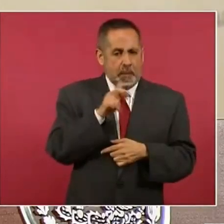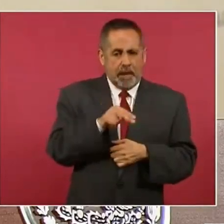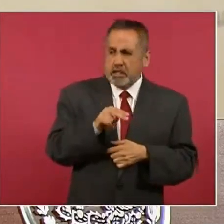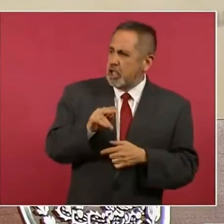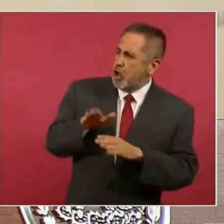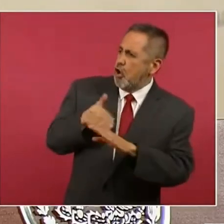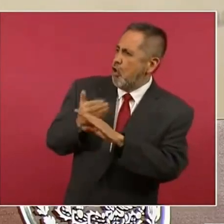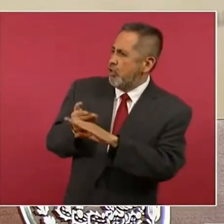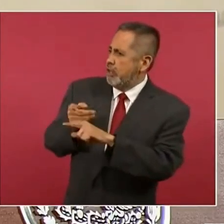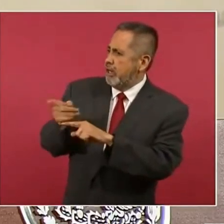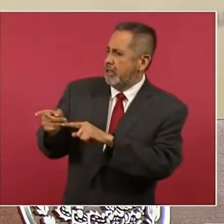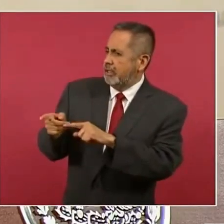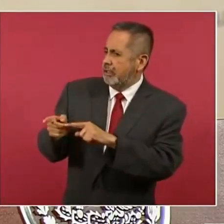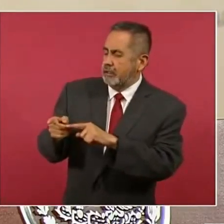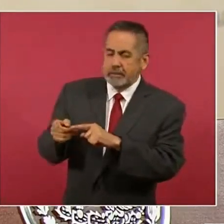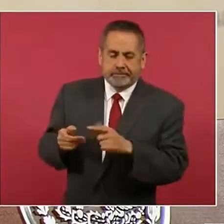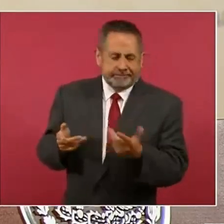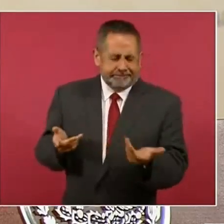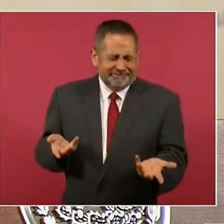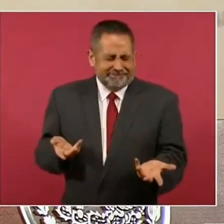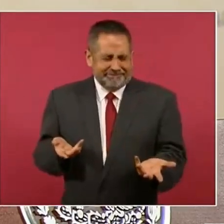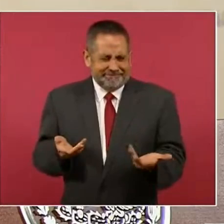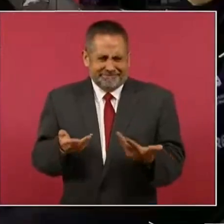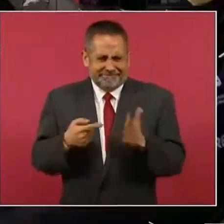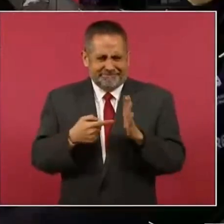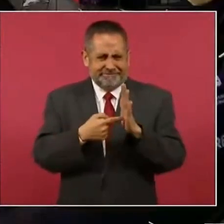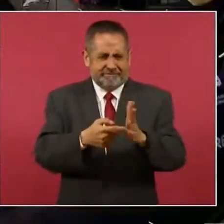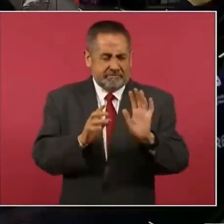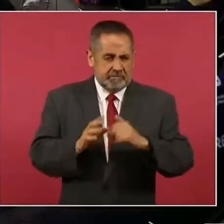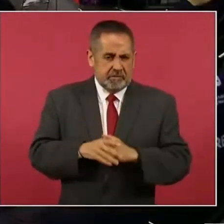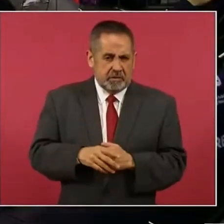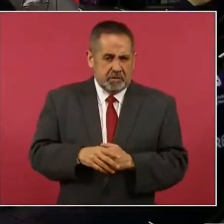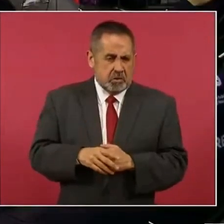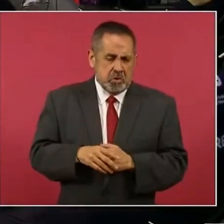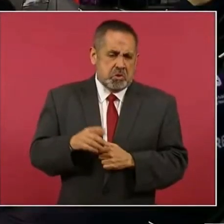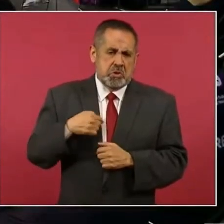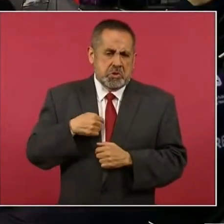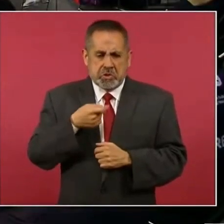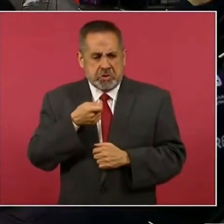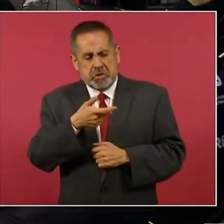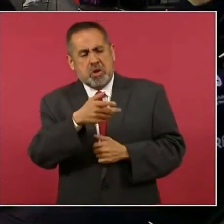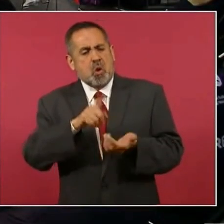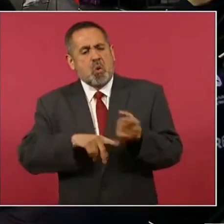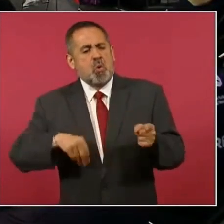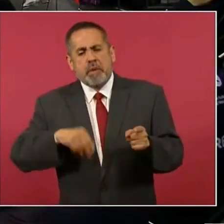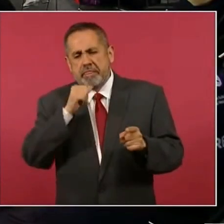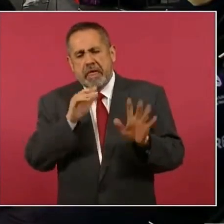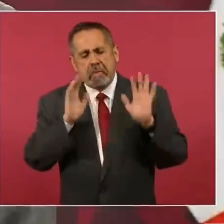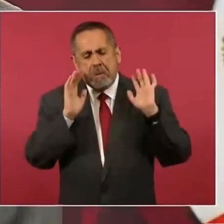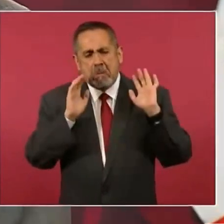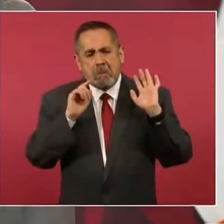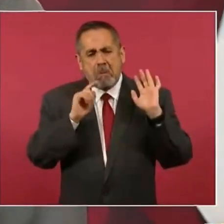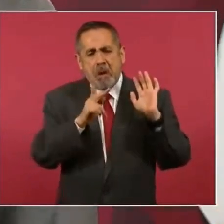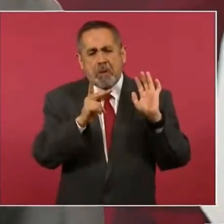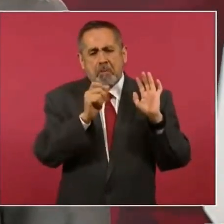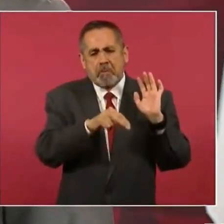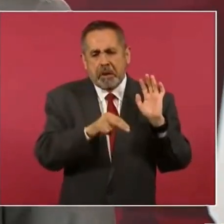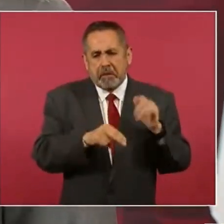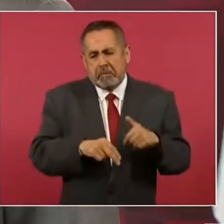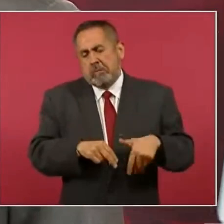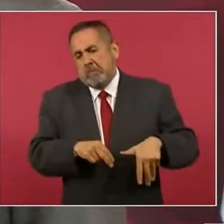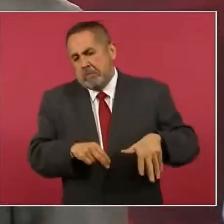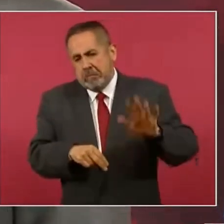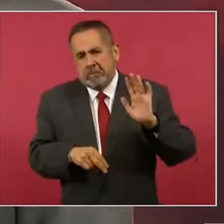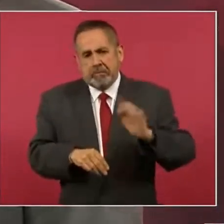Y ahí, la verdad, yo no le echo la culpa tanto a los panistas,